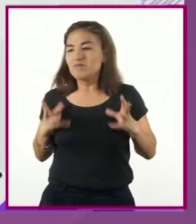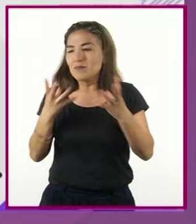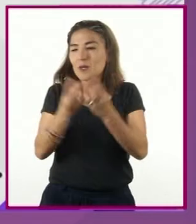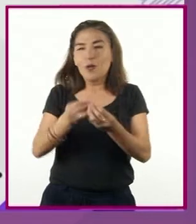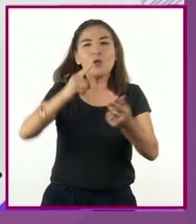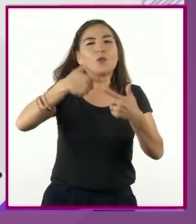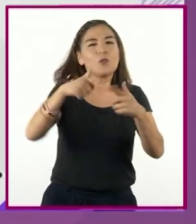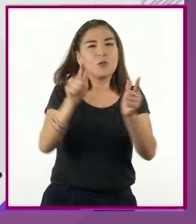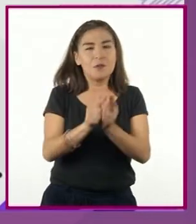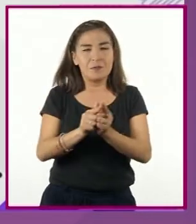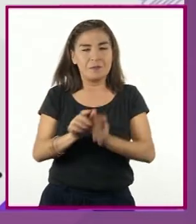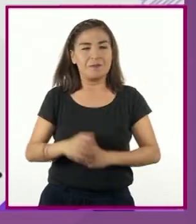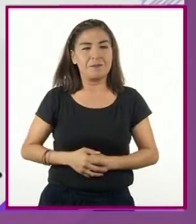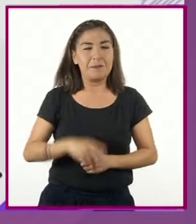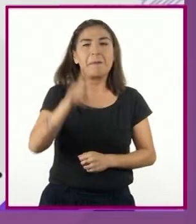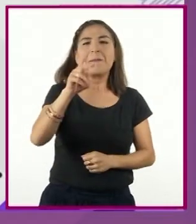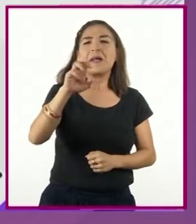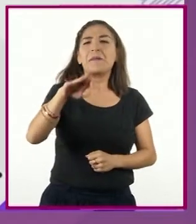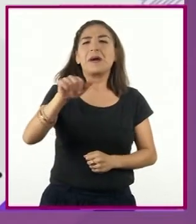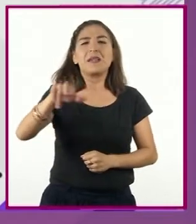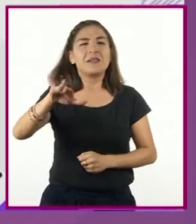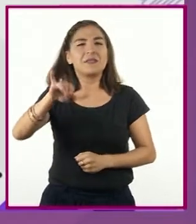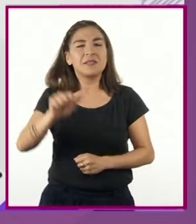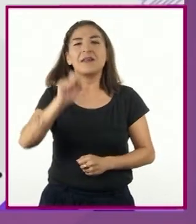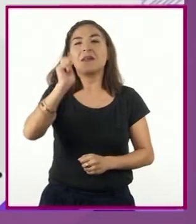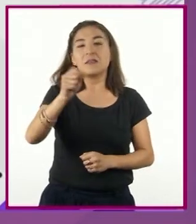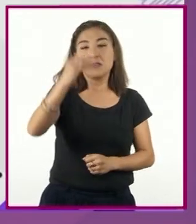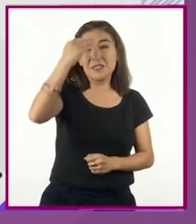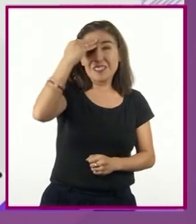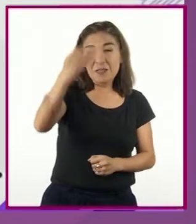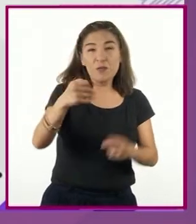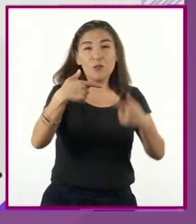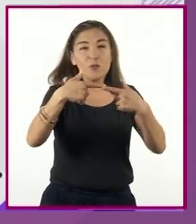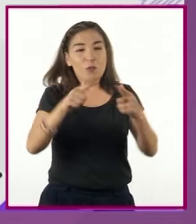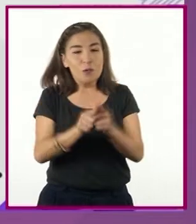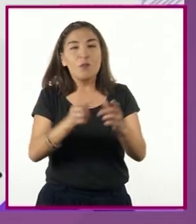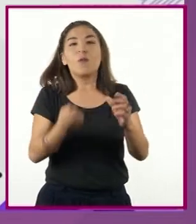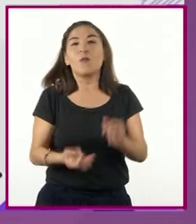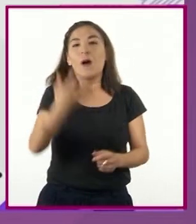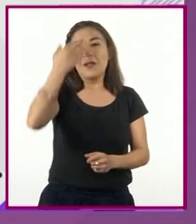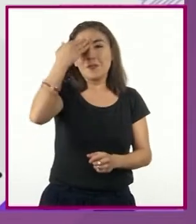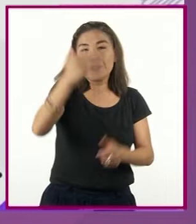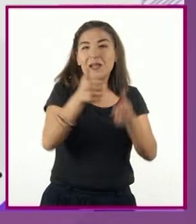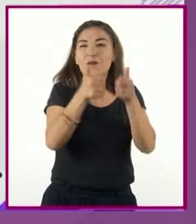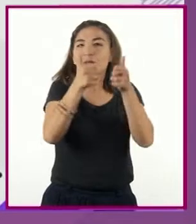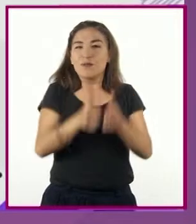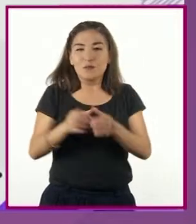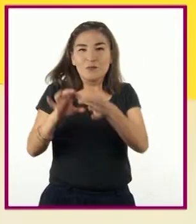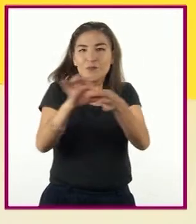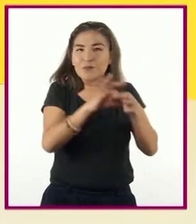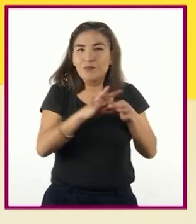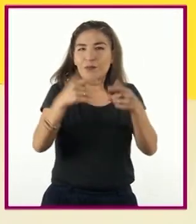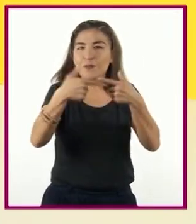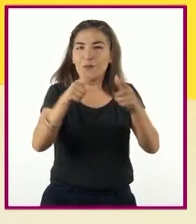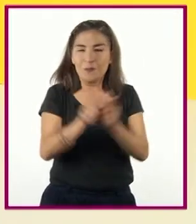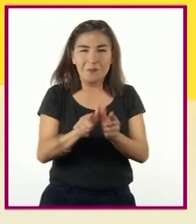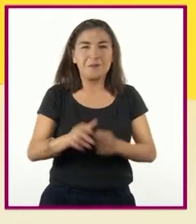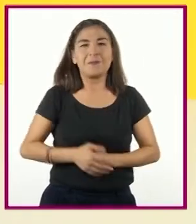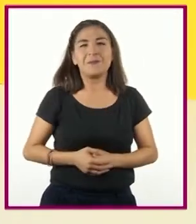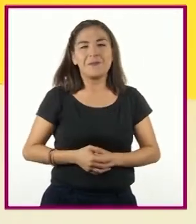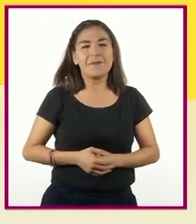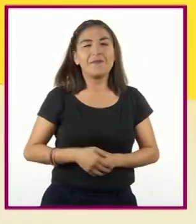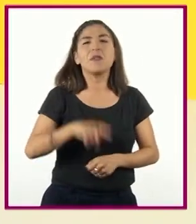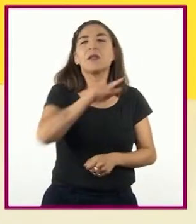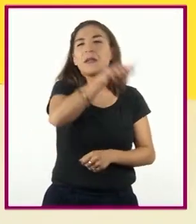La permanencia. Los grupos deben tener cierta permanencia en el tiempo. A diferencia de lo que